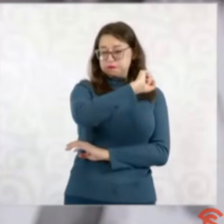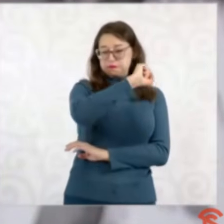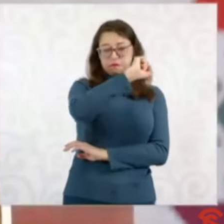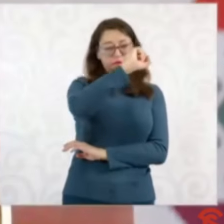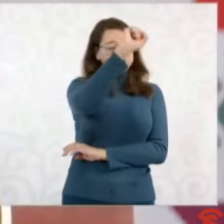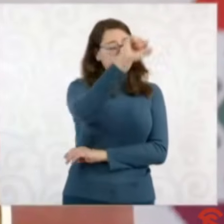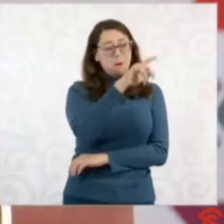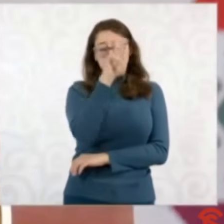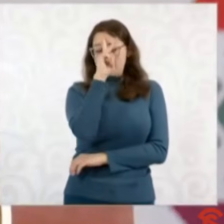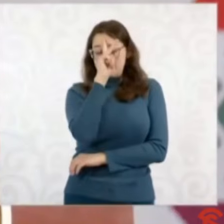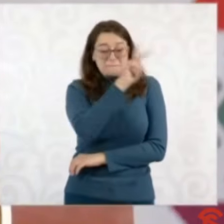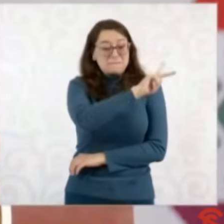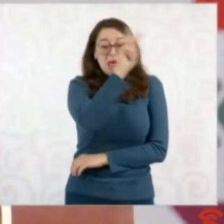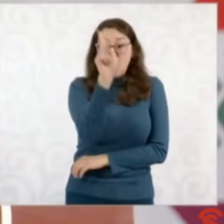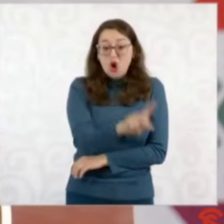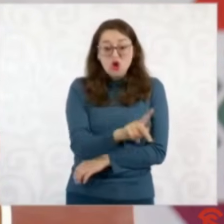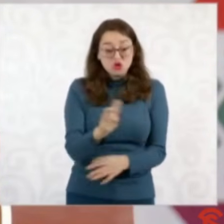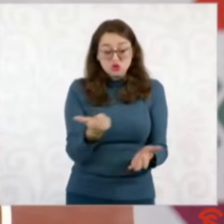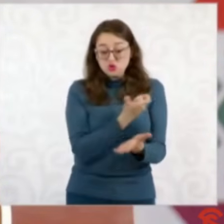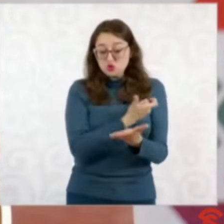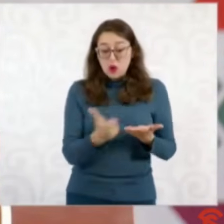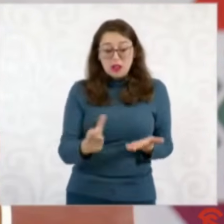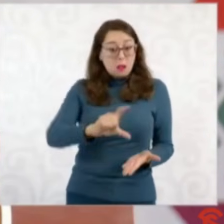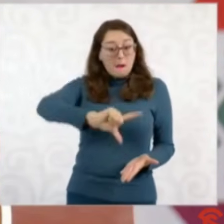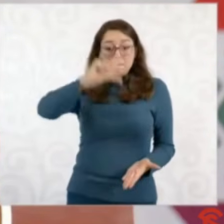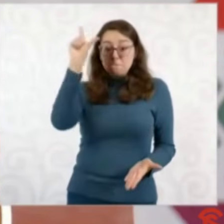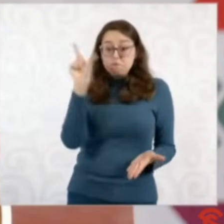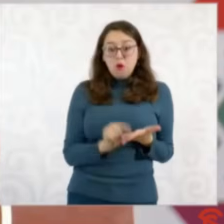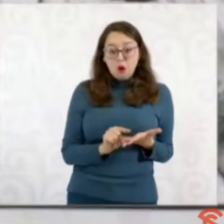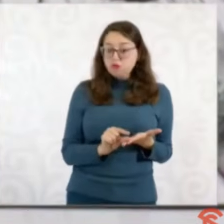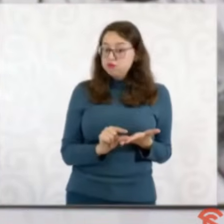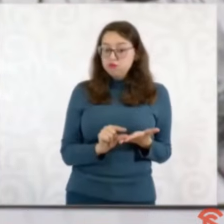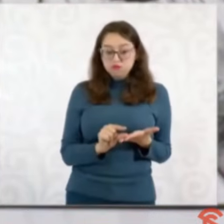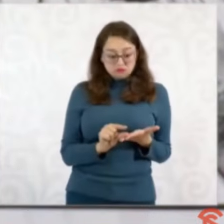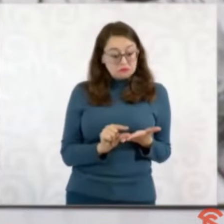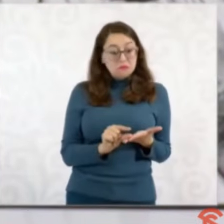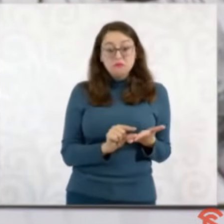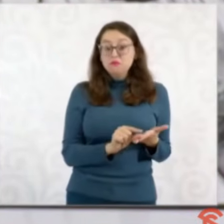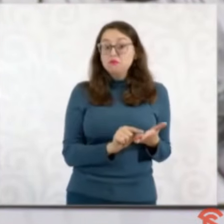inflación y a partir de ahí los salarios se estancan.